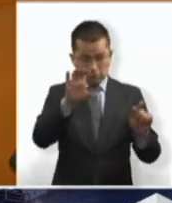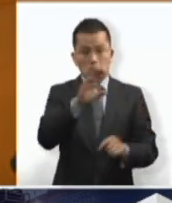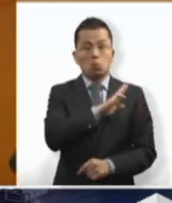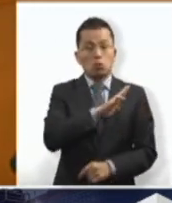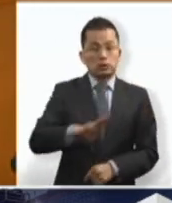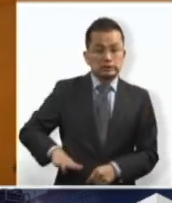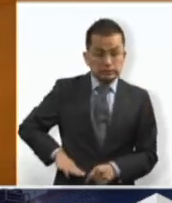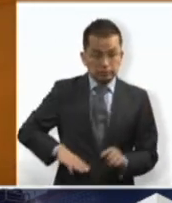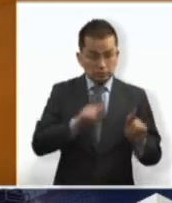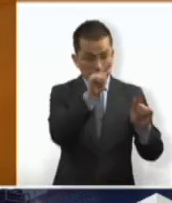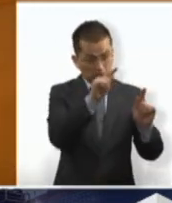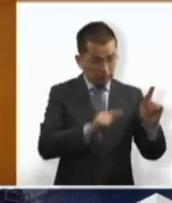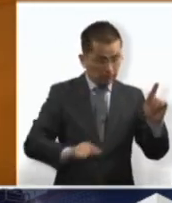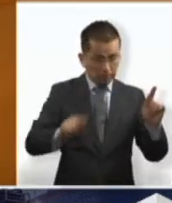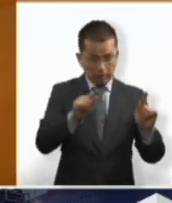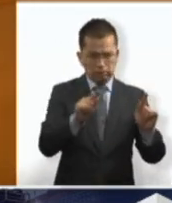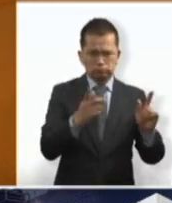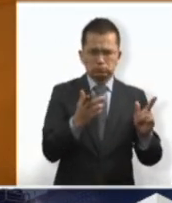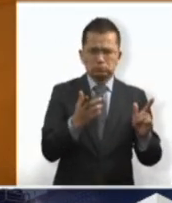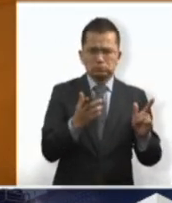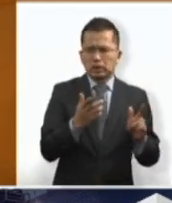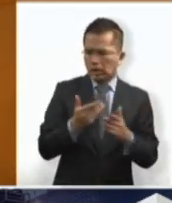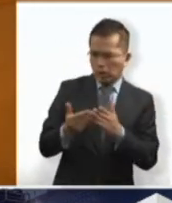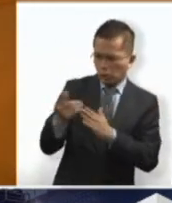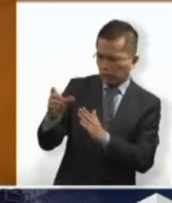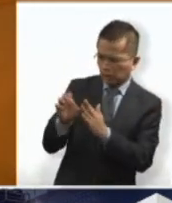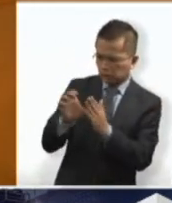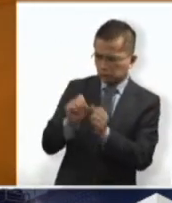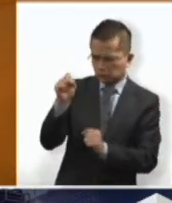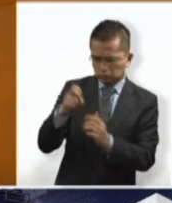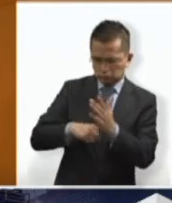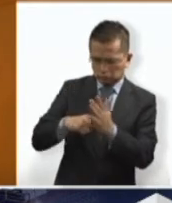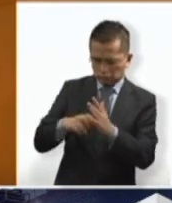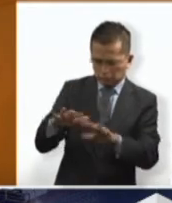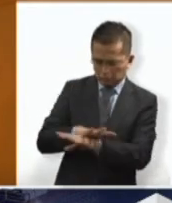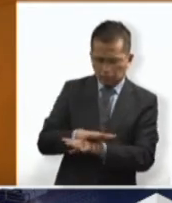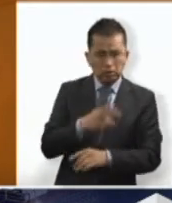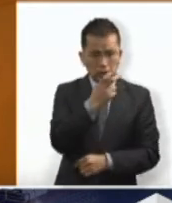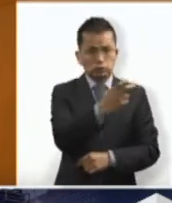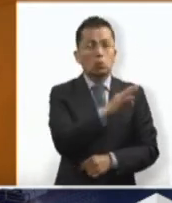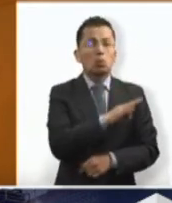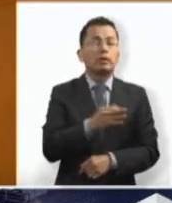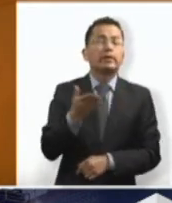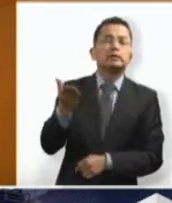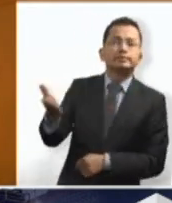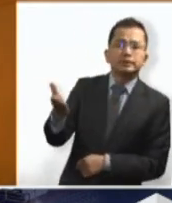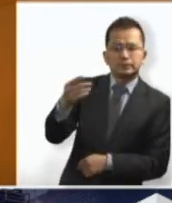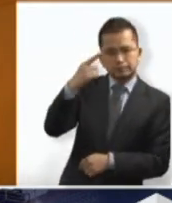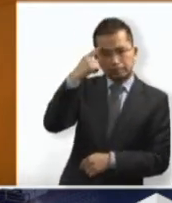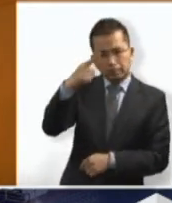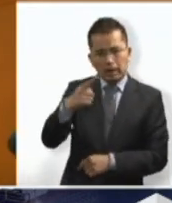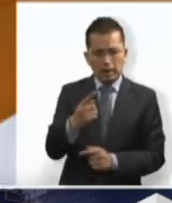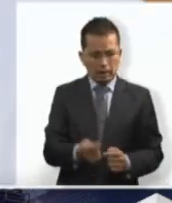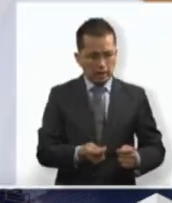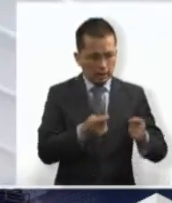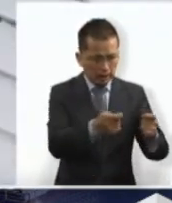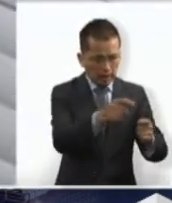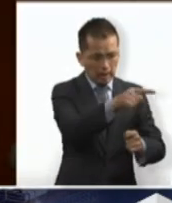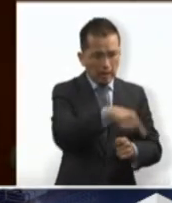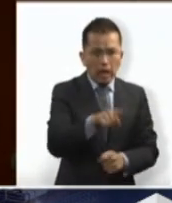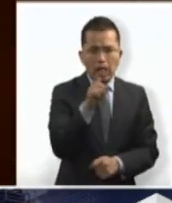podrán, con esta reforma constitucional, exentar derechos de agua a grupos